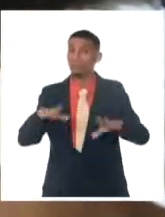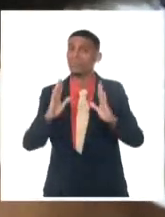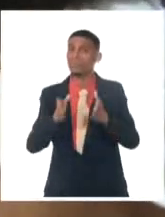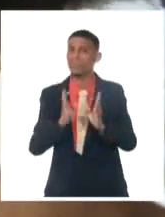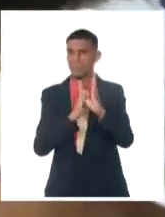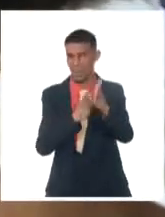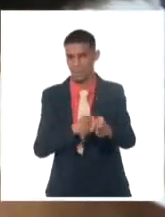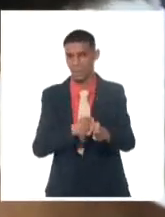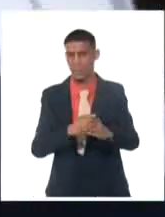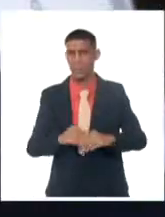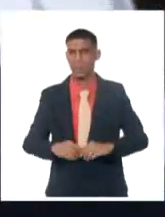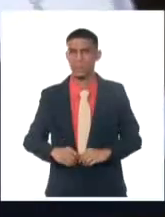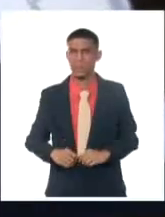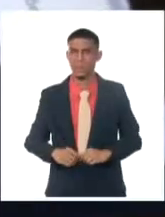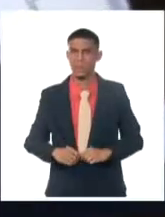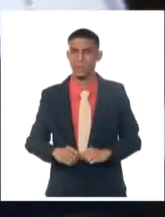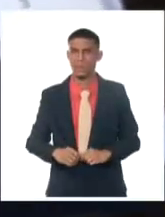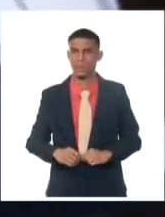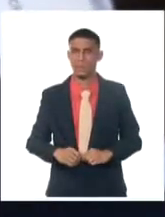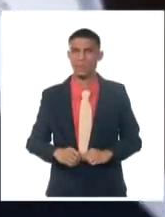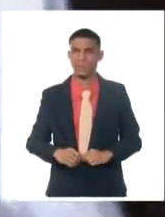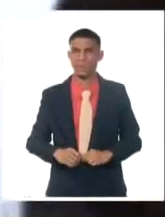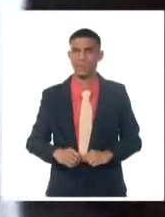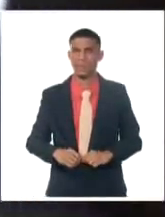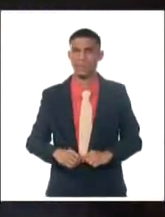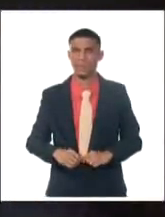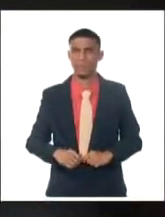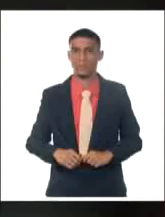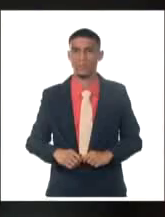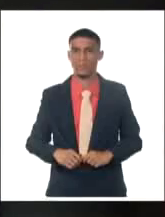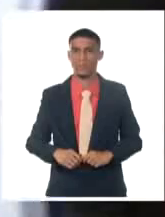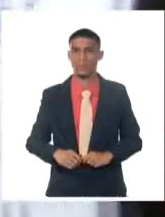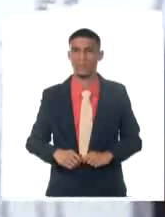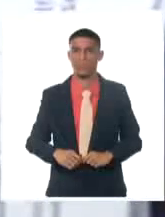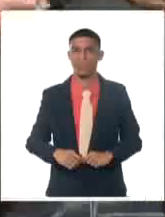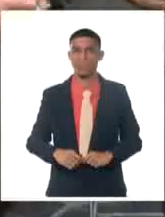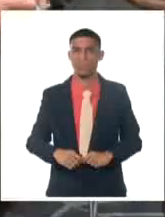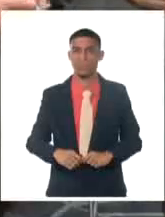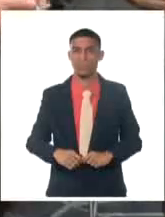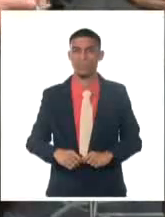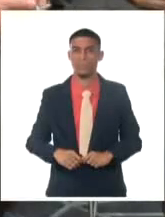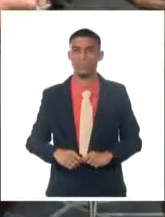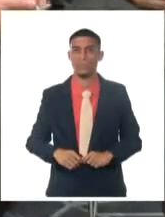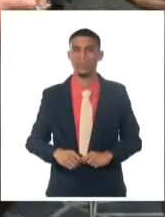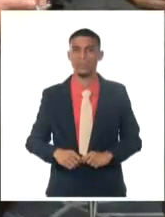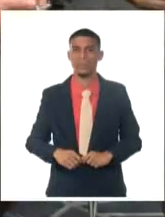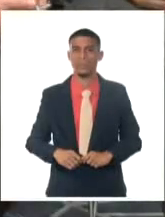efectivo Bárbara de Astro bajo sistema informativo de la televisión cubana